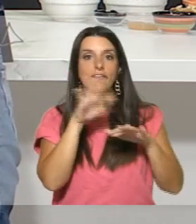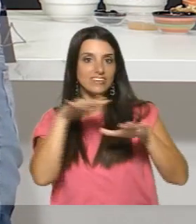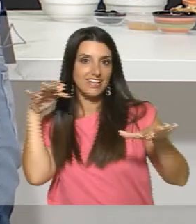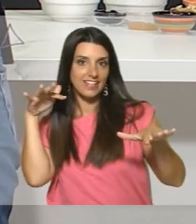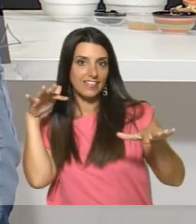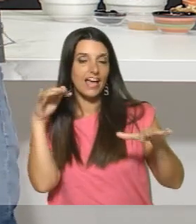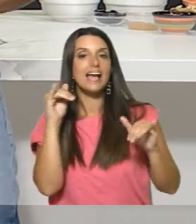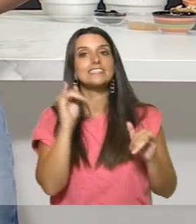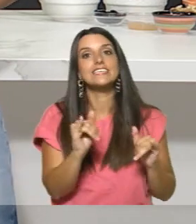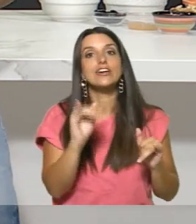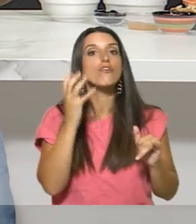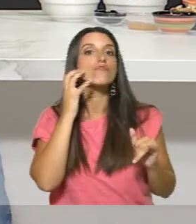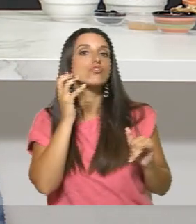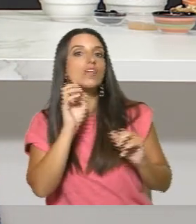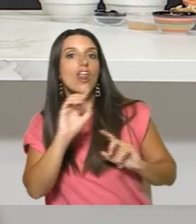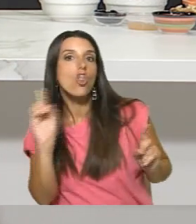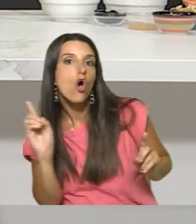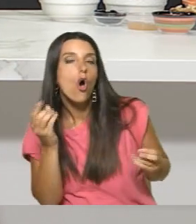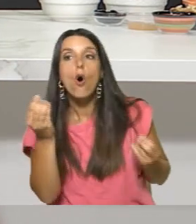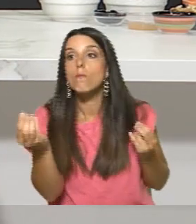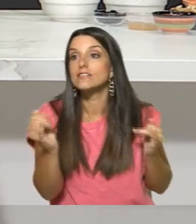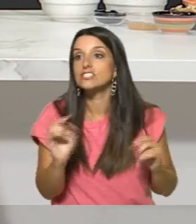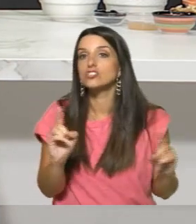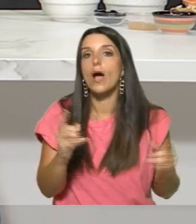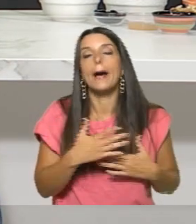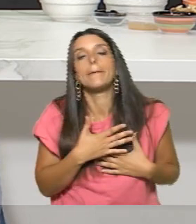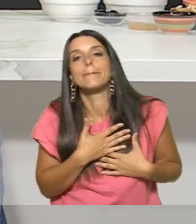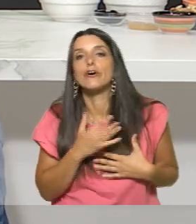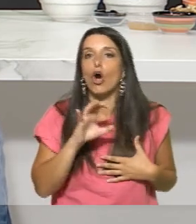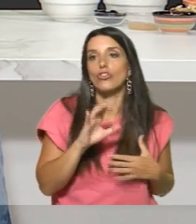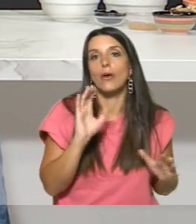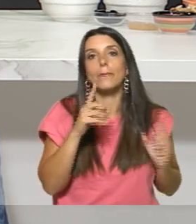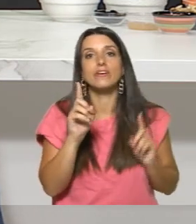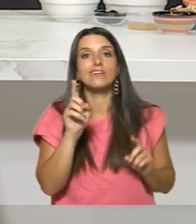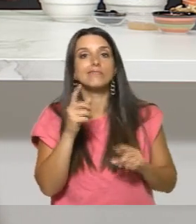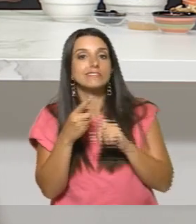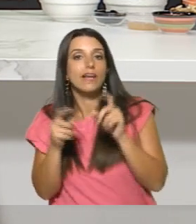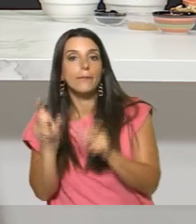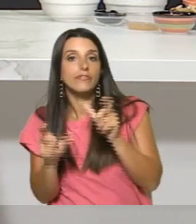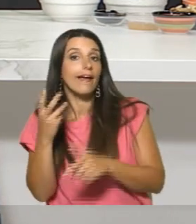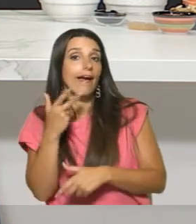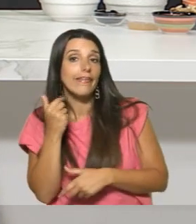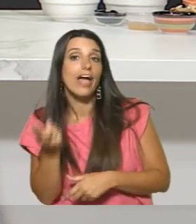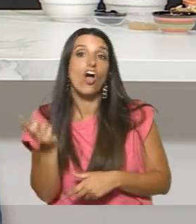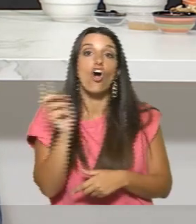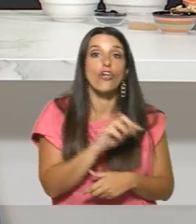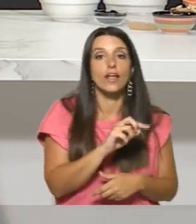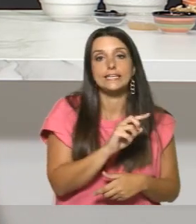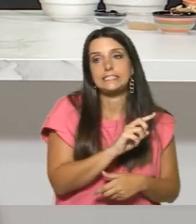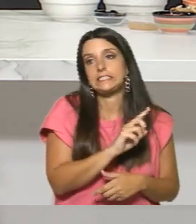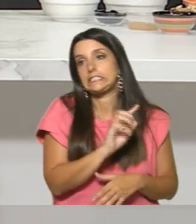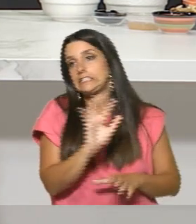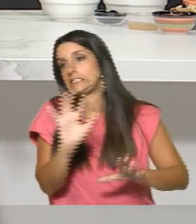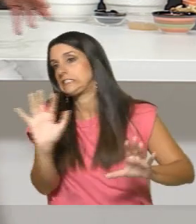¿Fruta brillantada sí, fruta brillantada no? Es como un amor-odio, ¿viste? Por acá no sé, pero es como que a la mitad de gente le encanta y a la otra mitad de gente no puede la